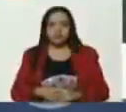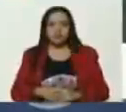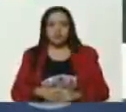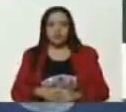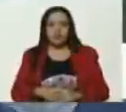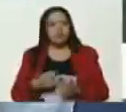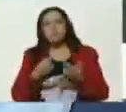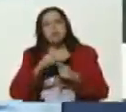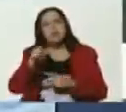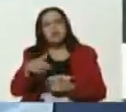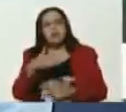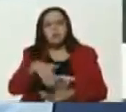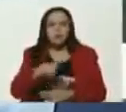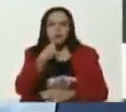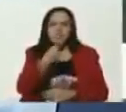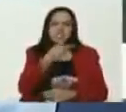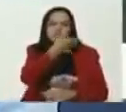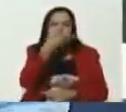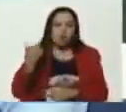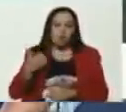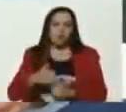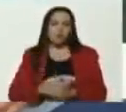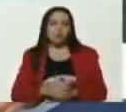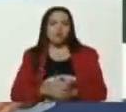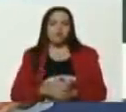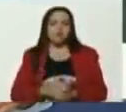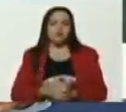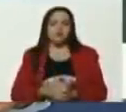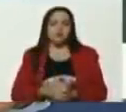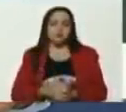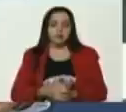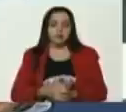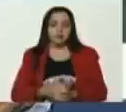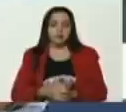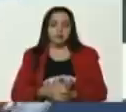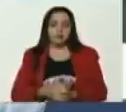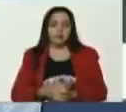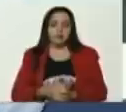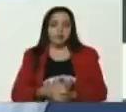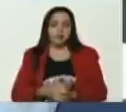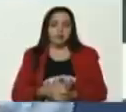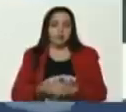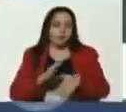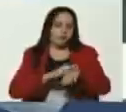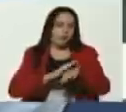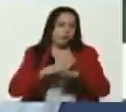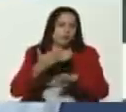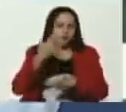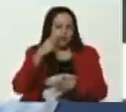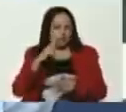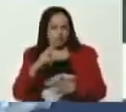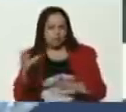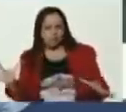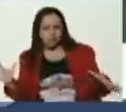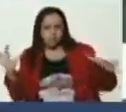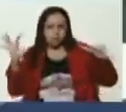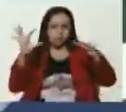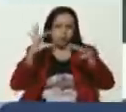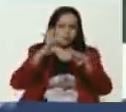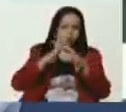mejor que pudo ocurrir. Porque ahí vino la reunificación, vino